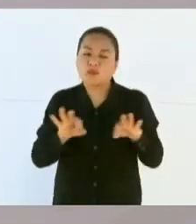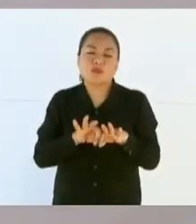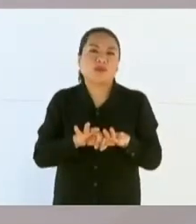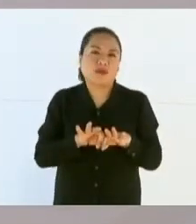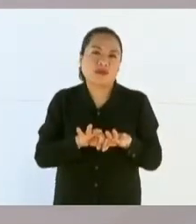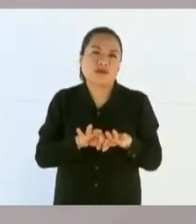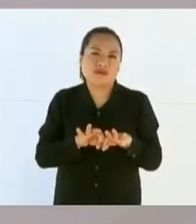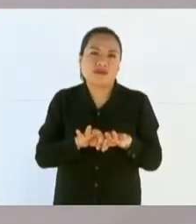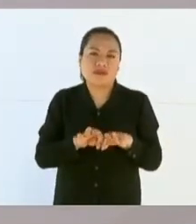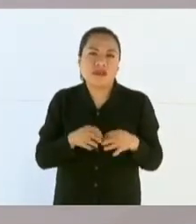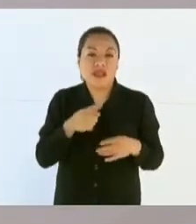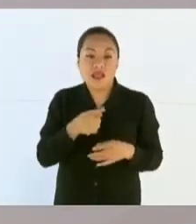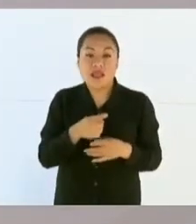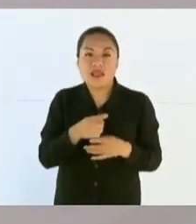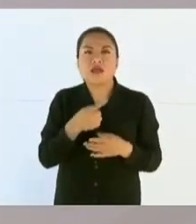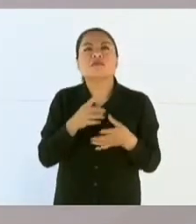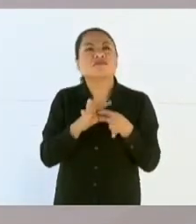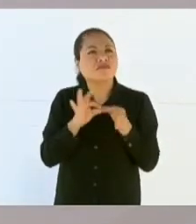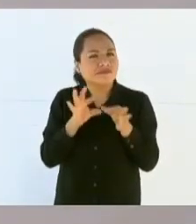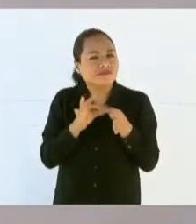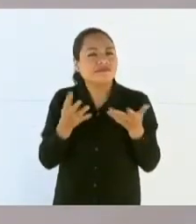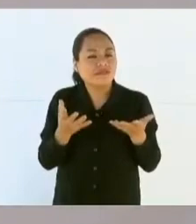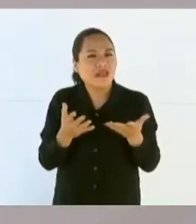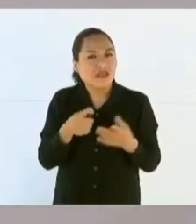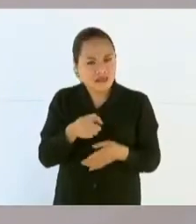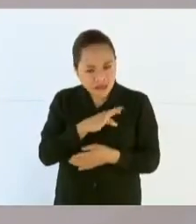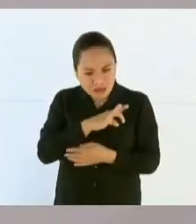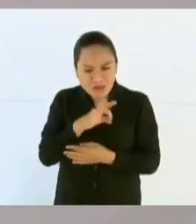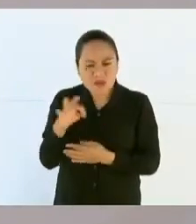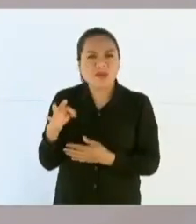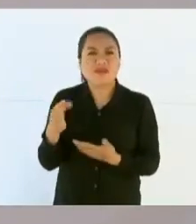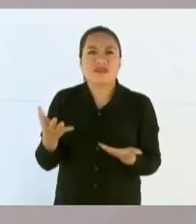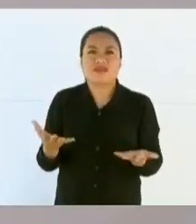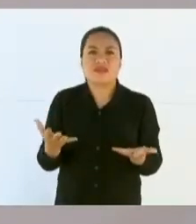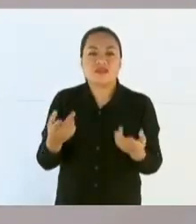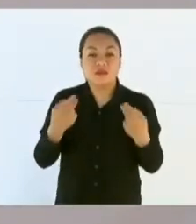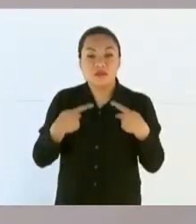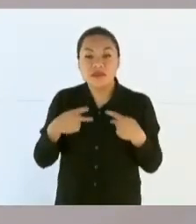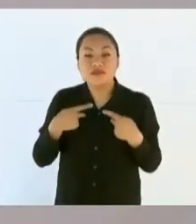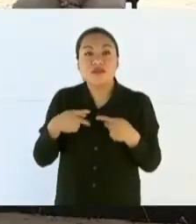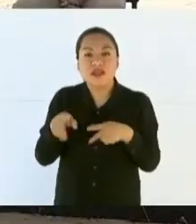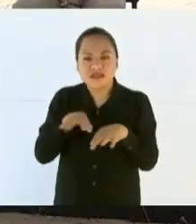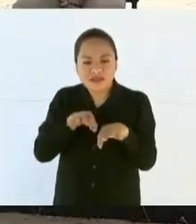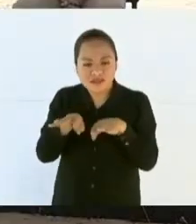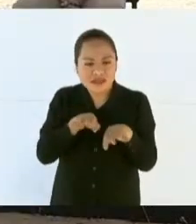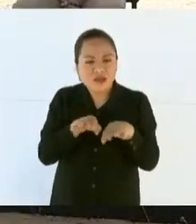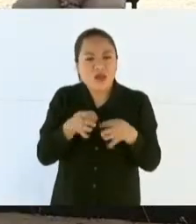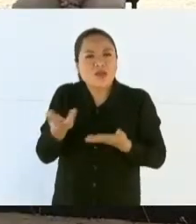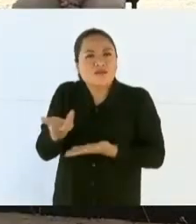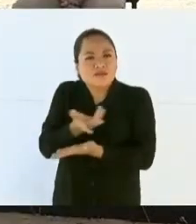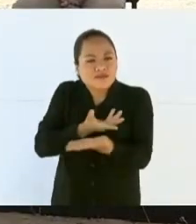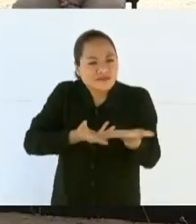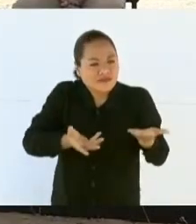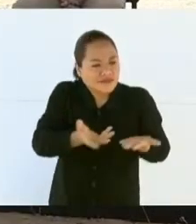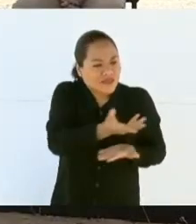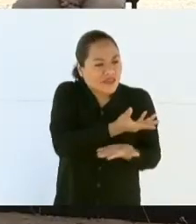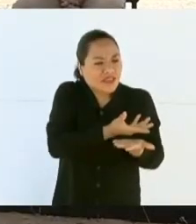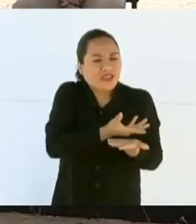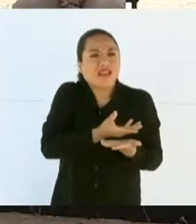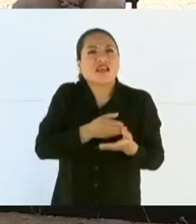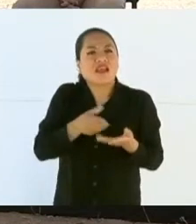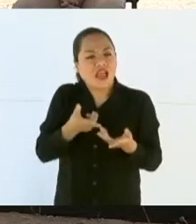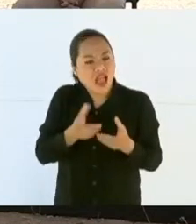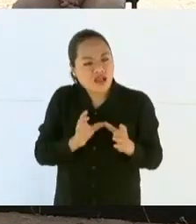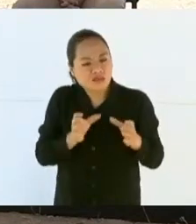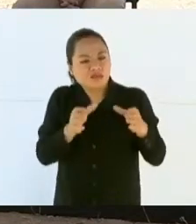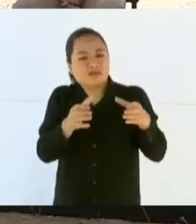destacar que esto es posible por la organización social y comunitaria